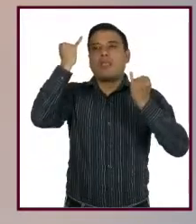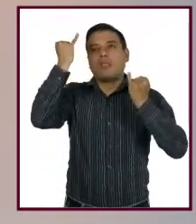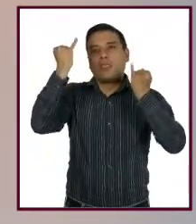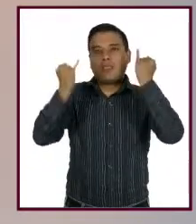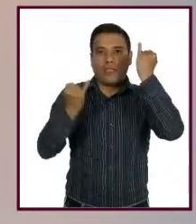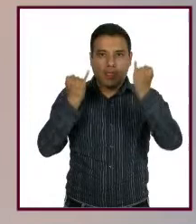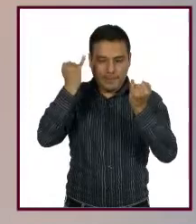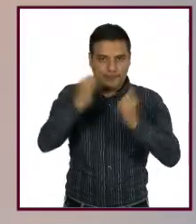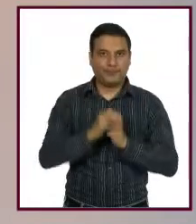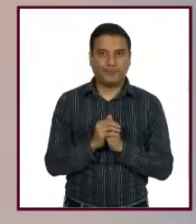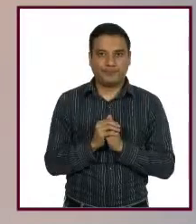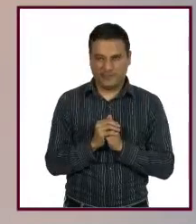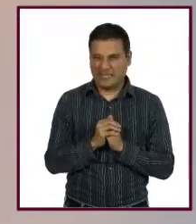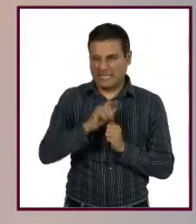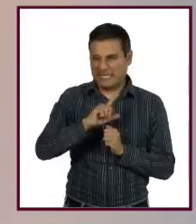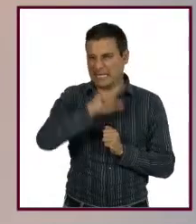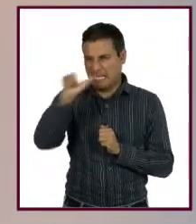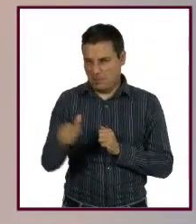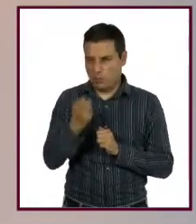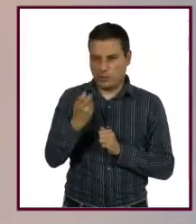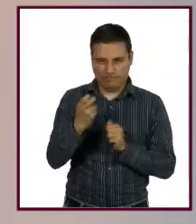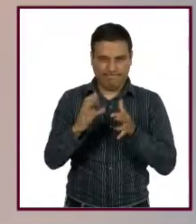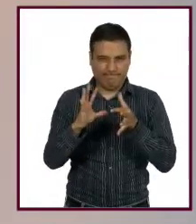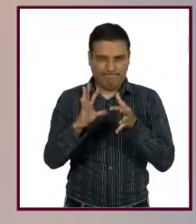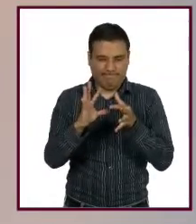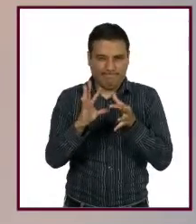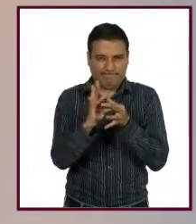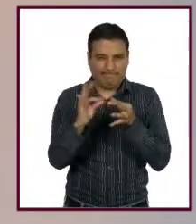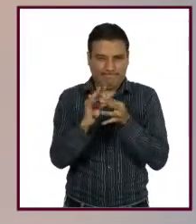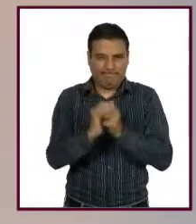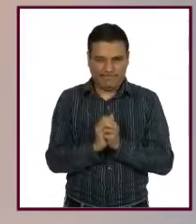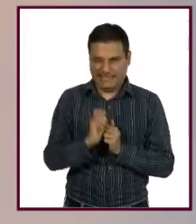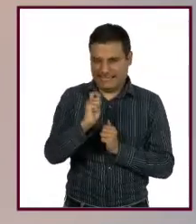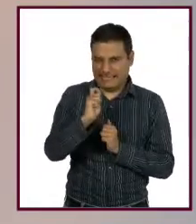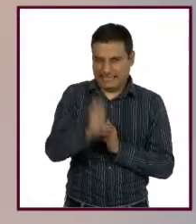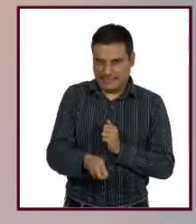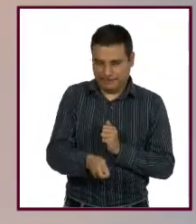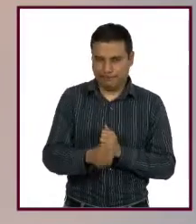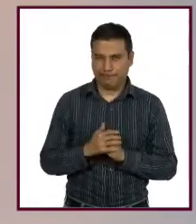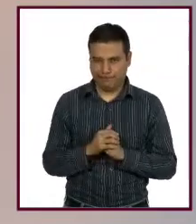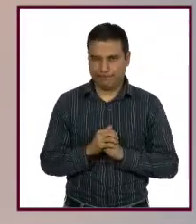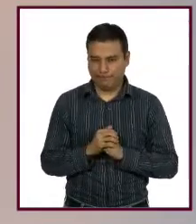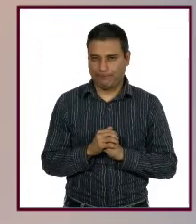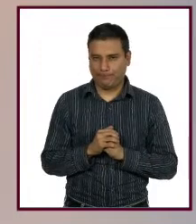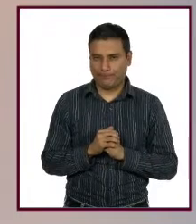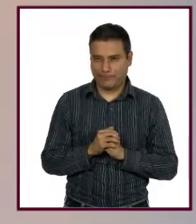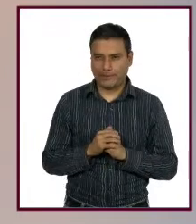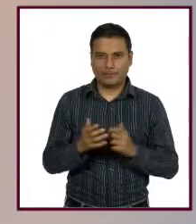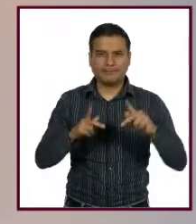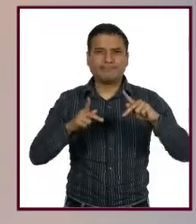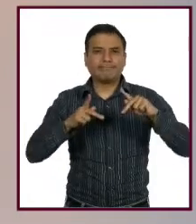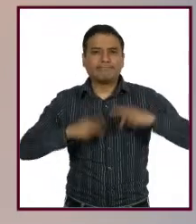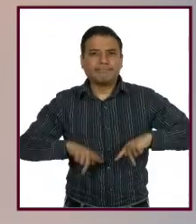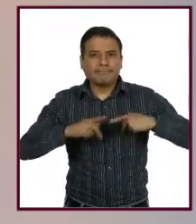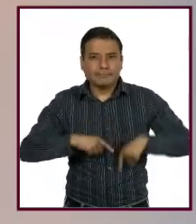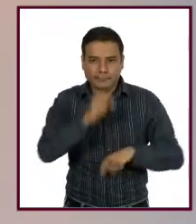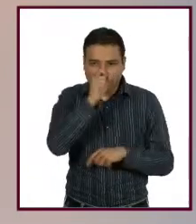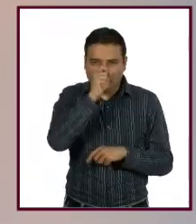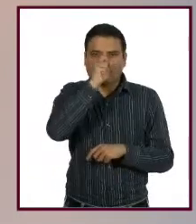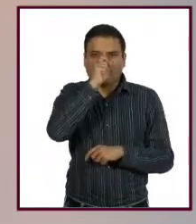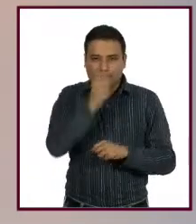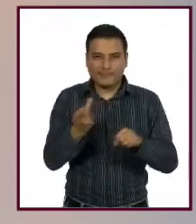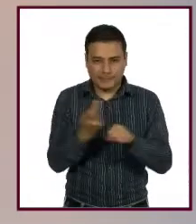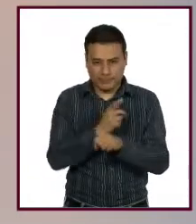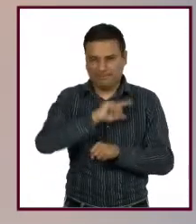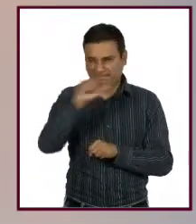un momento vamos a pasar justamente a ver este tipo de resultados del abuso y del uso de este tipo de sustancias.